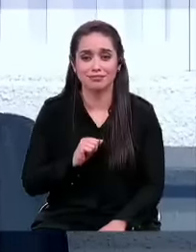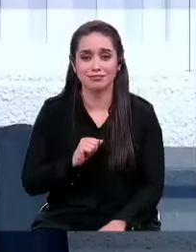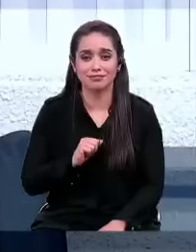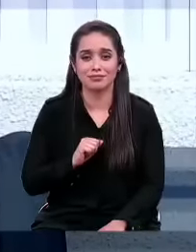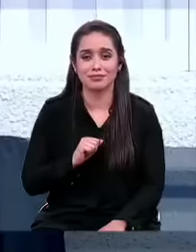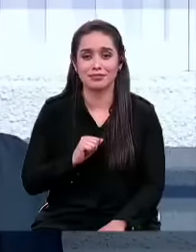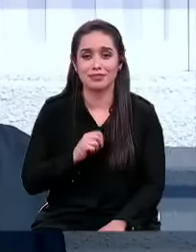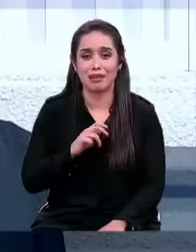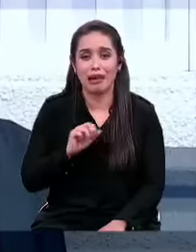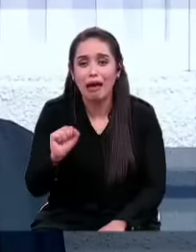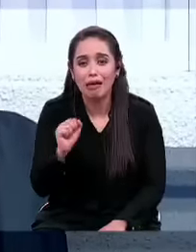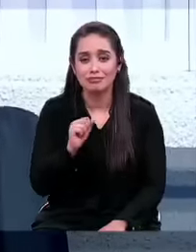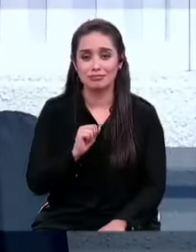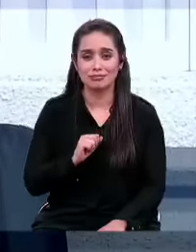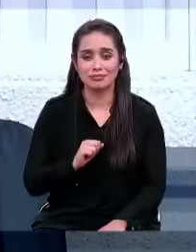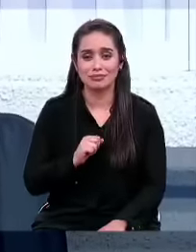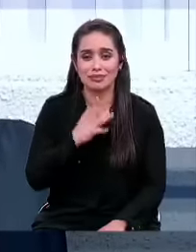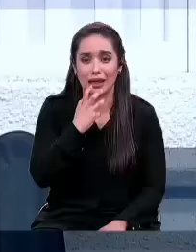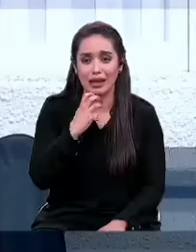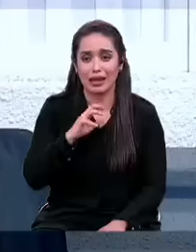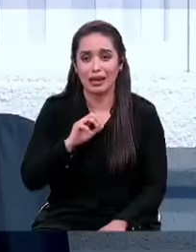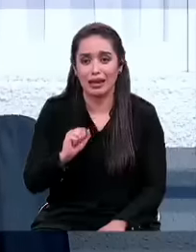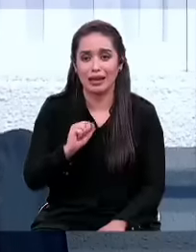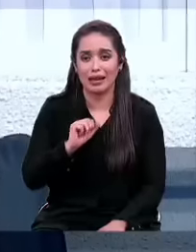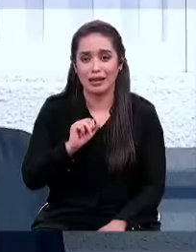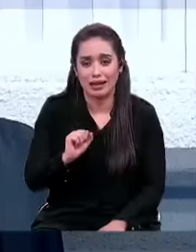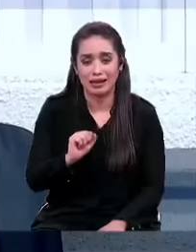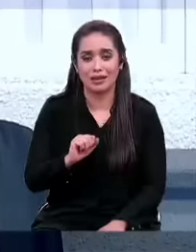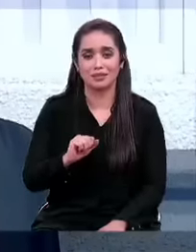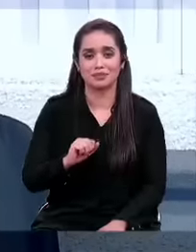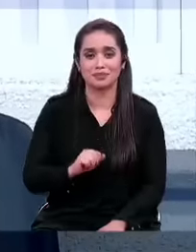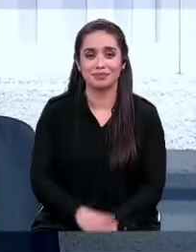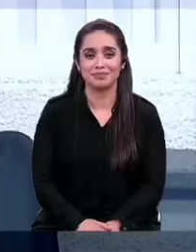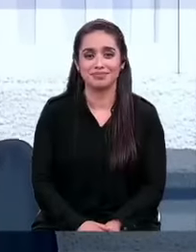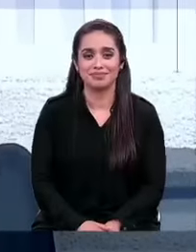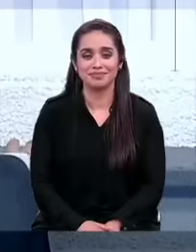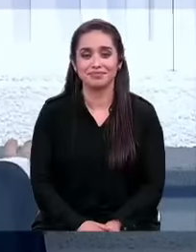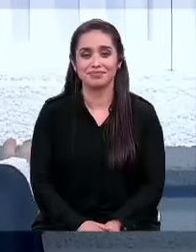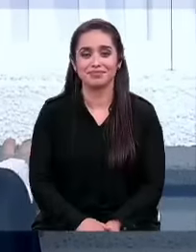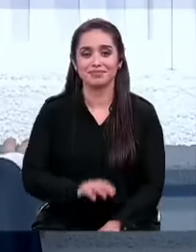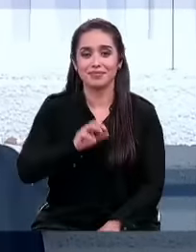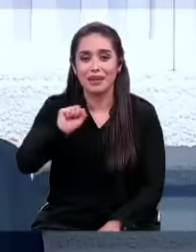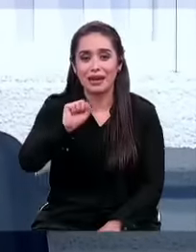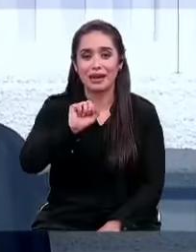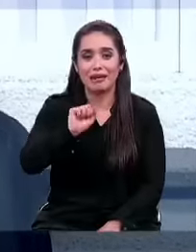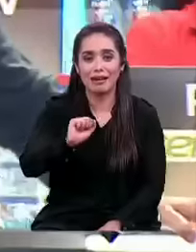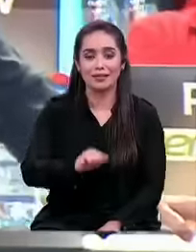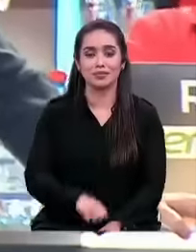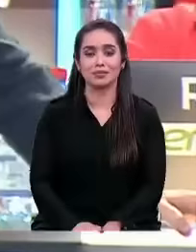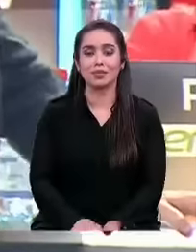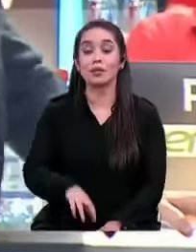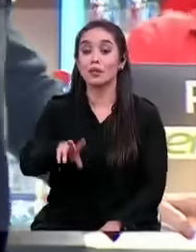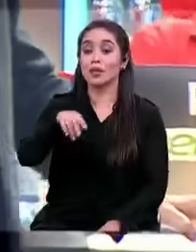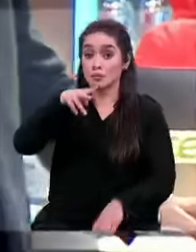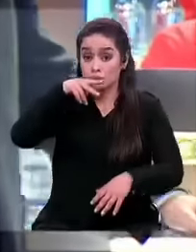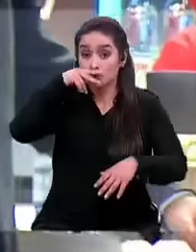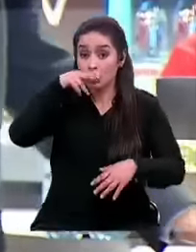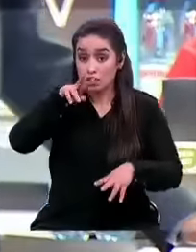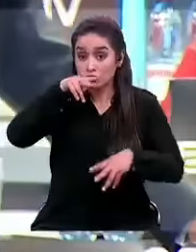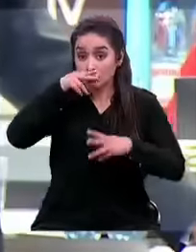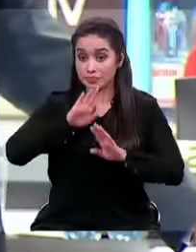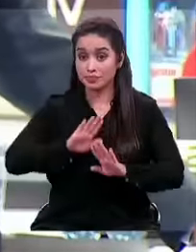Ya. Eso, ahí, ya, para. Ya, respira profundo. Ahí